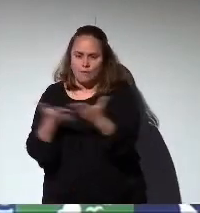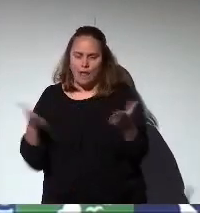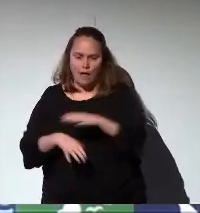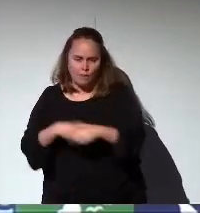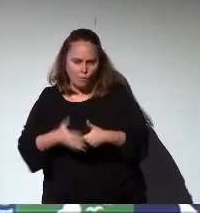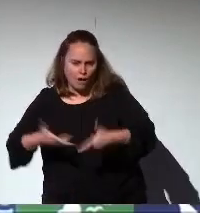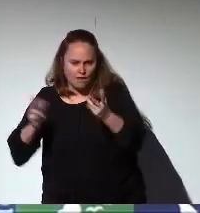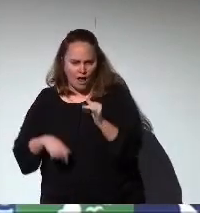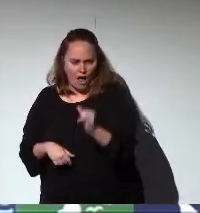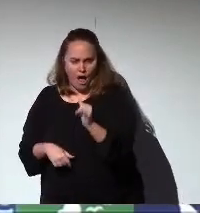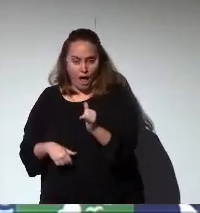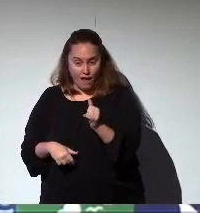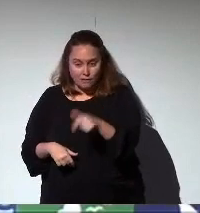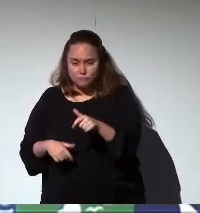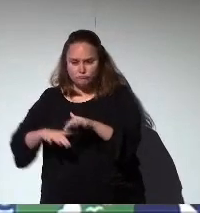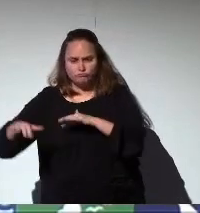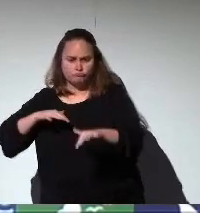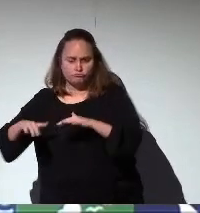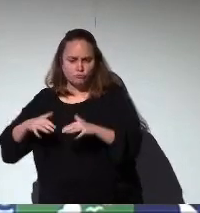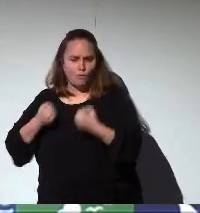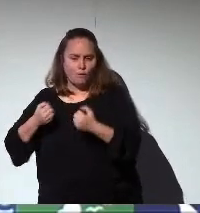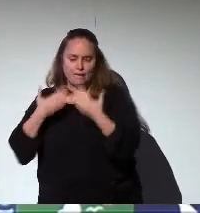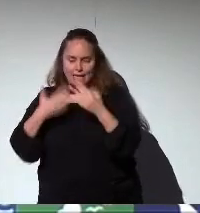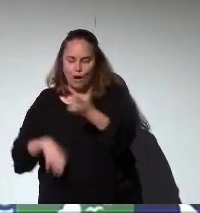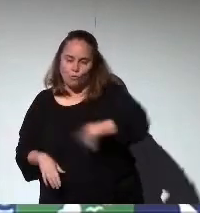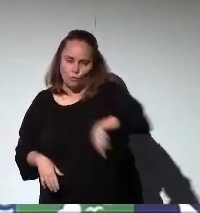hacen todas ustedes.